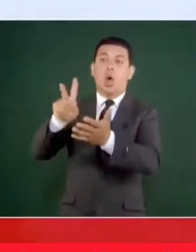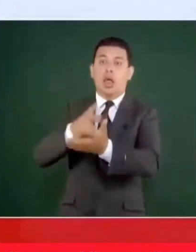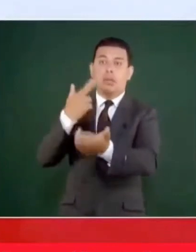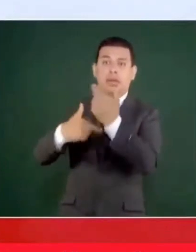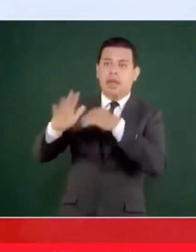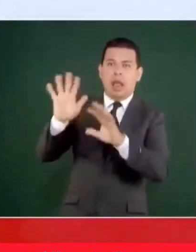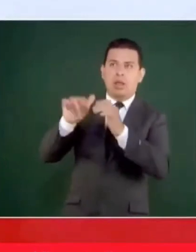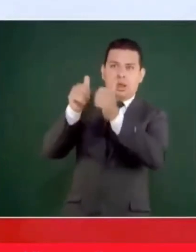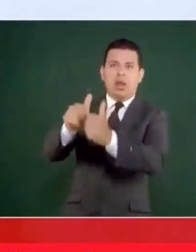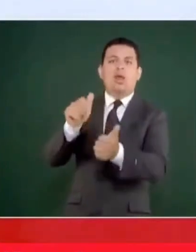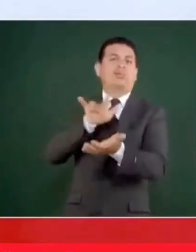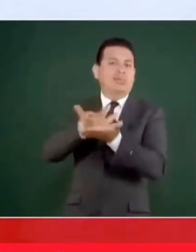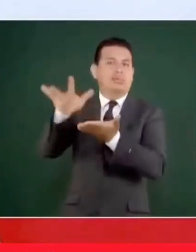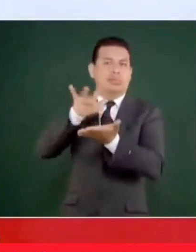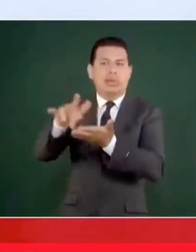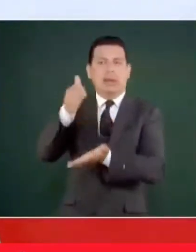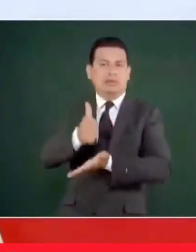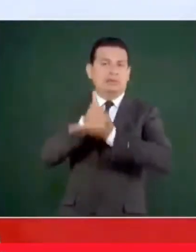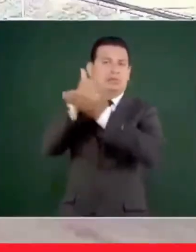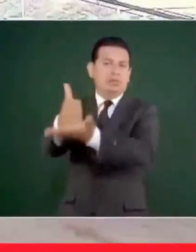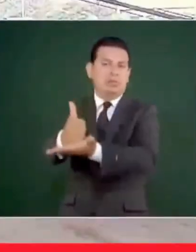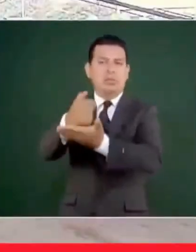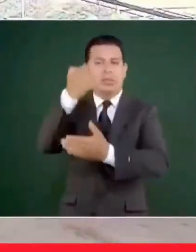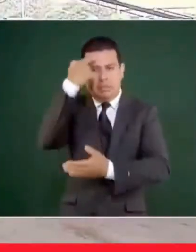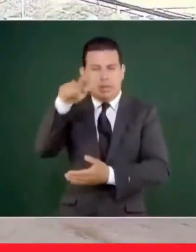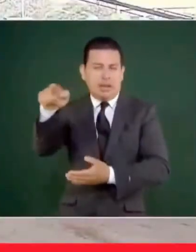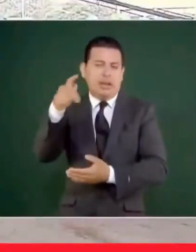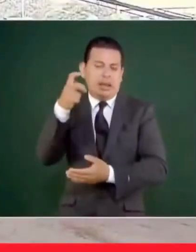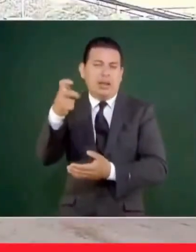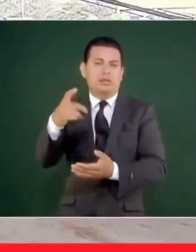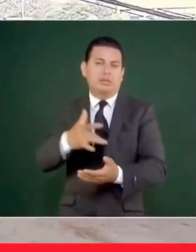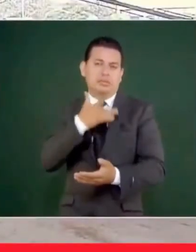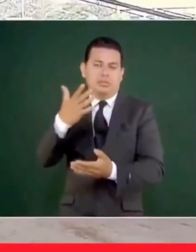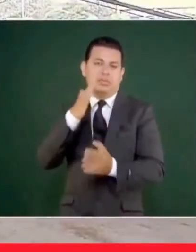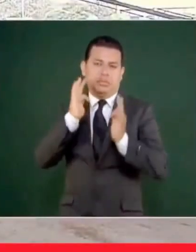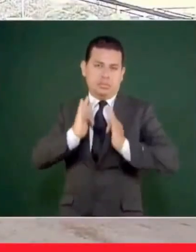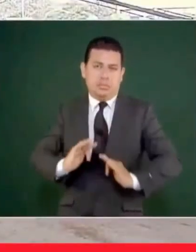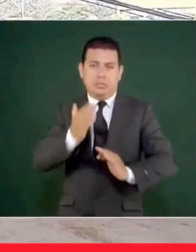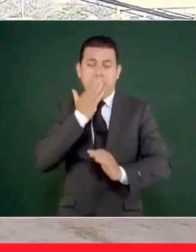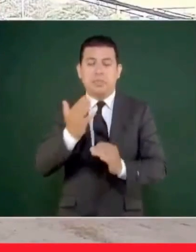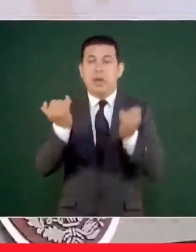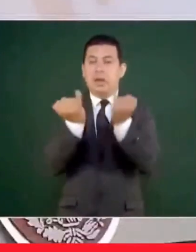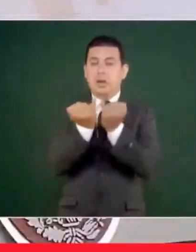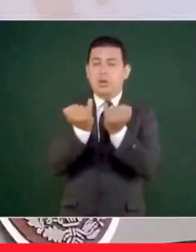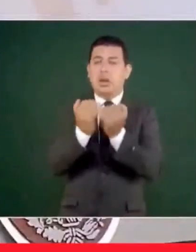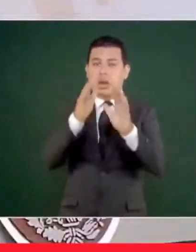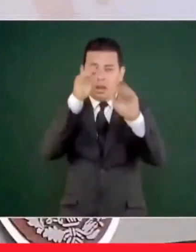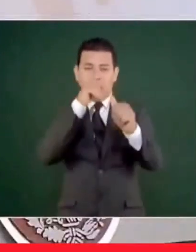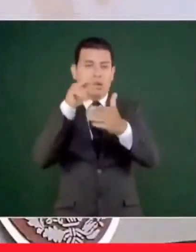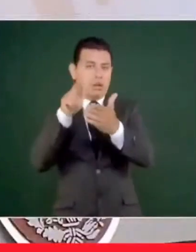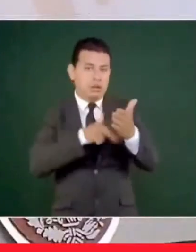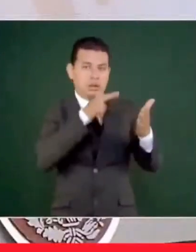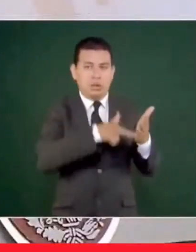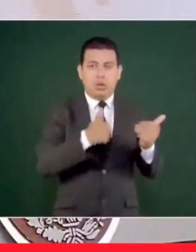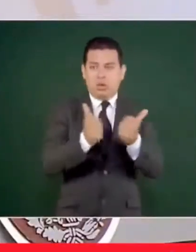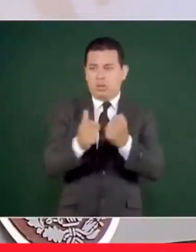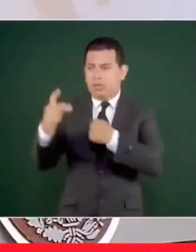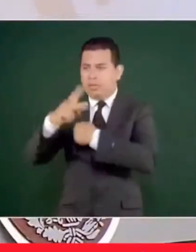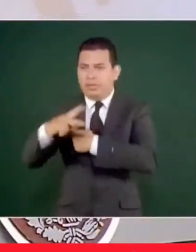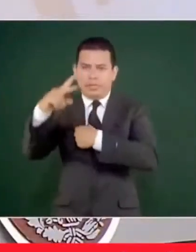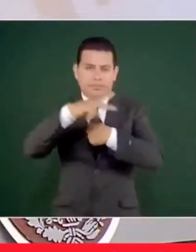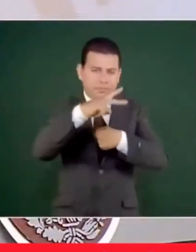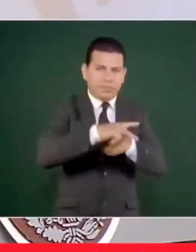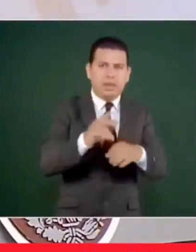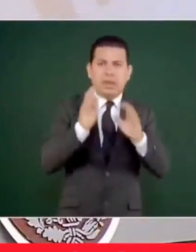ahí, que les podamos ayudar. Y por otra parte también tenemos estos convenios ya con estos países y también